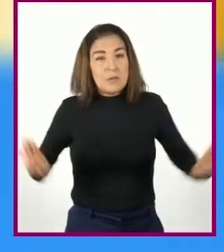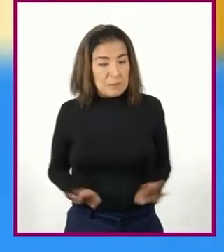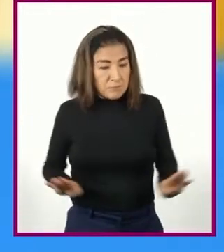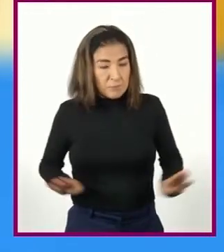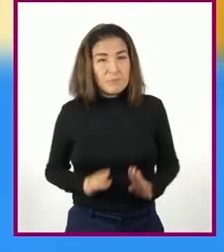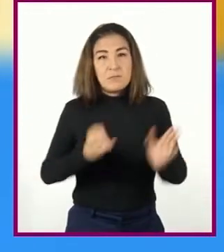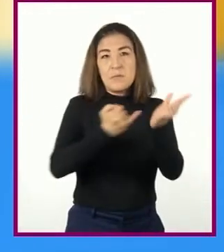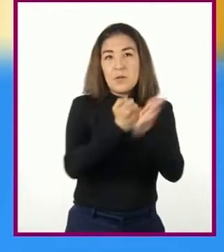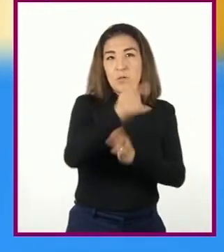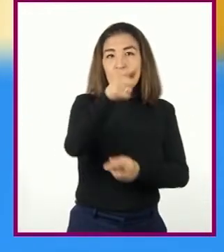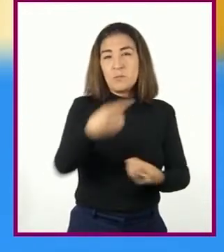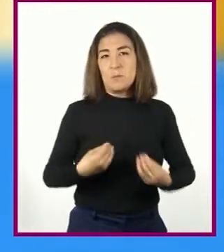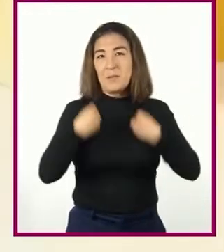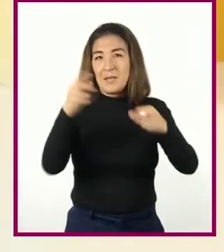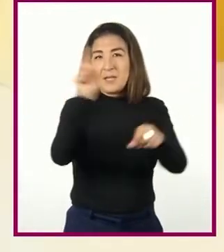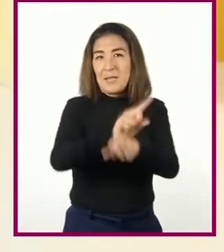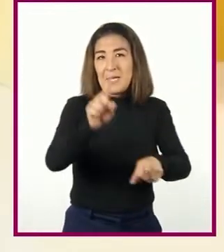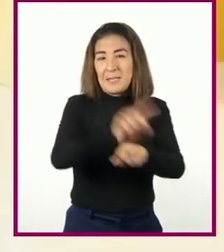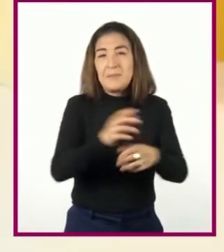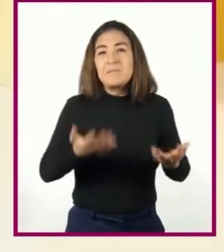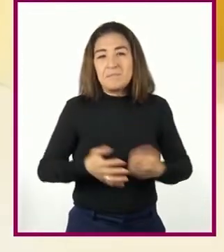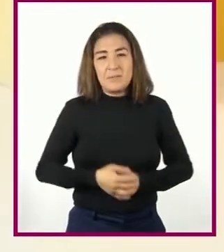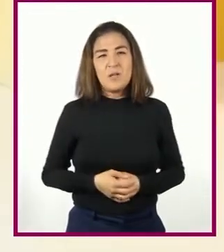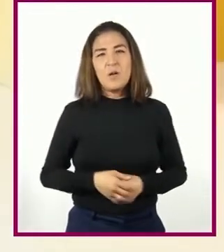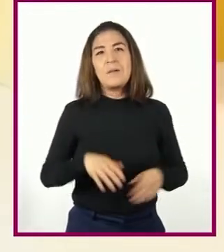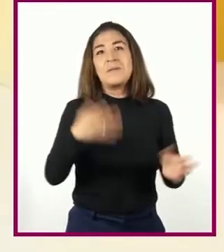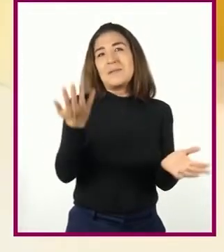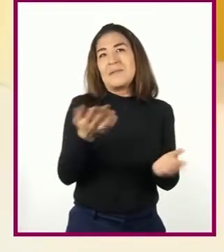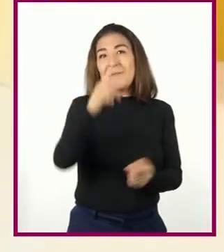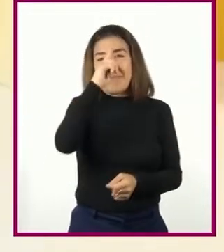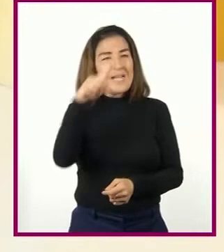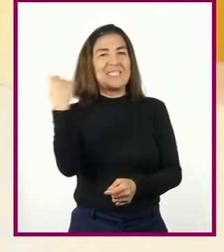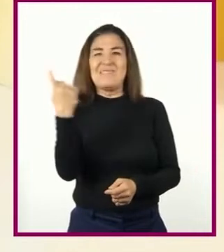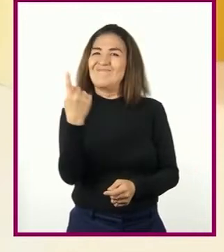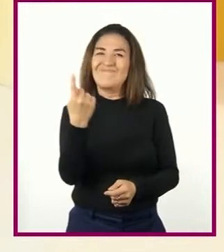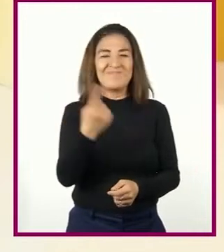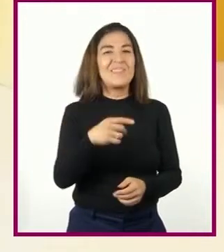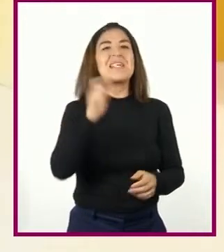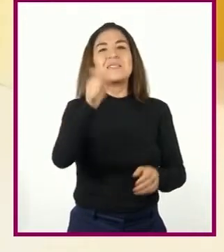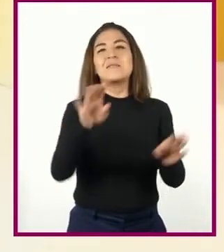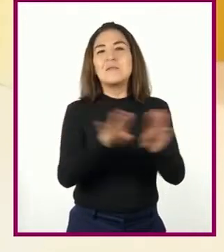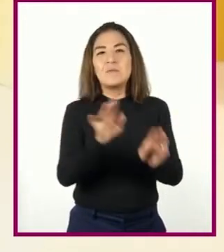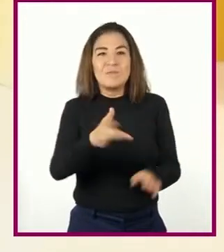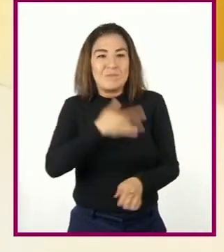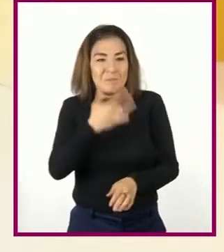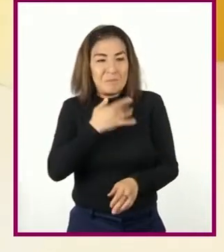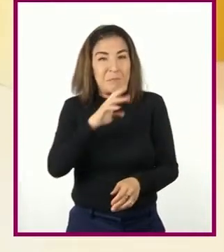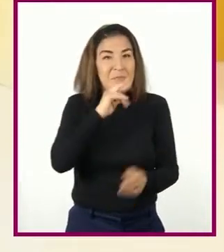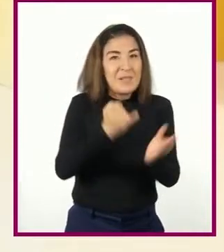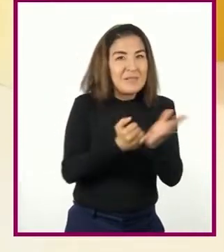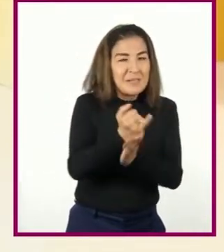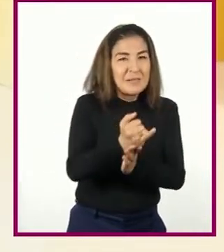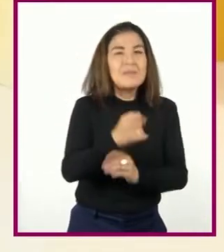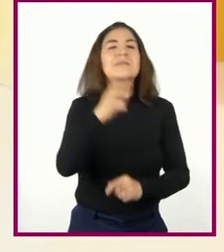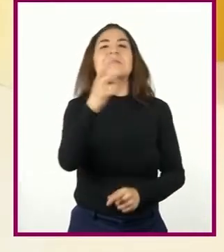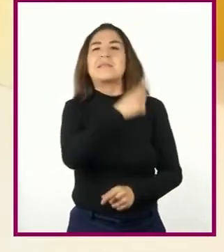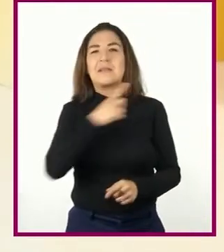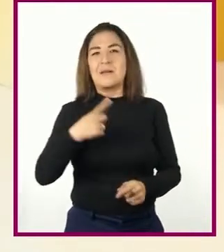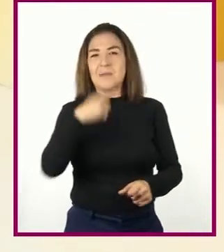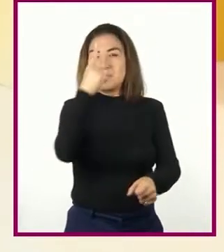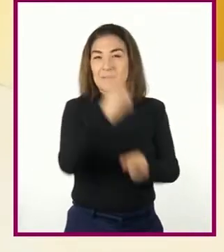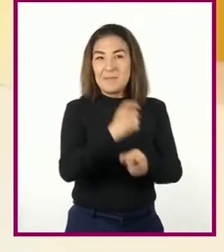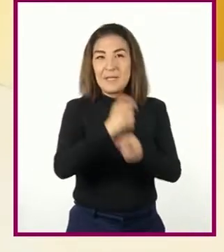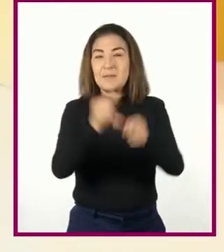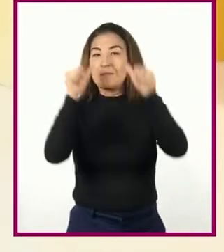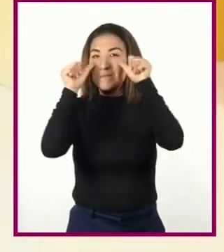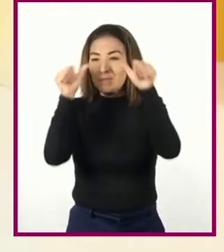en forma cotidiana? No siempre es tan sencillo tomar las mejores decisiones. Por eso deben siempre estar